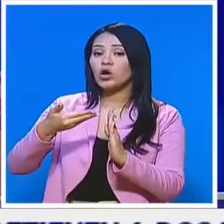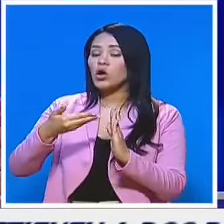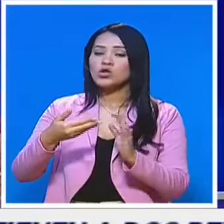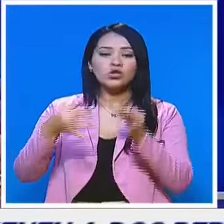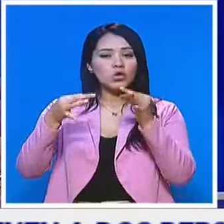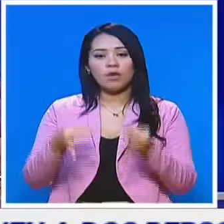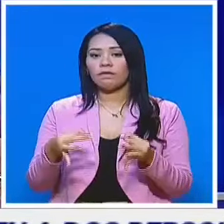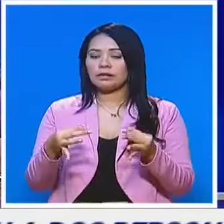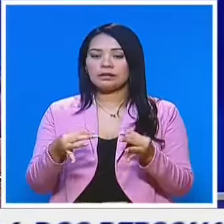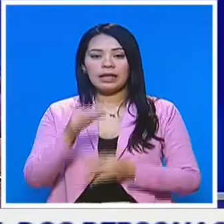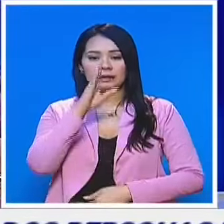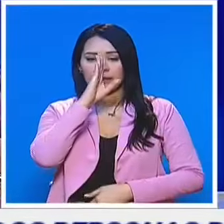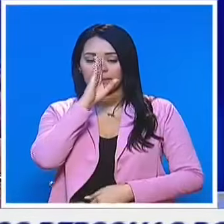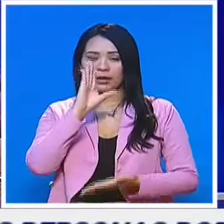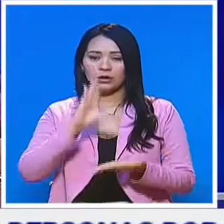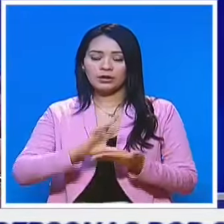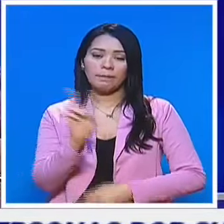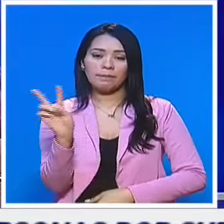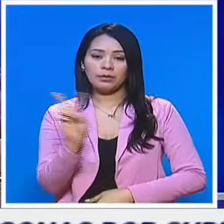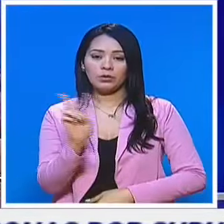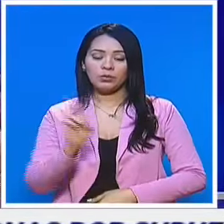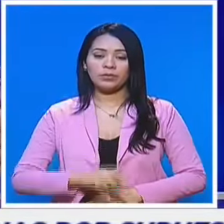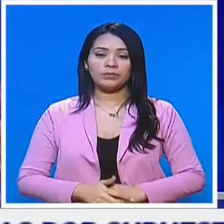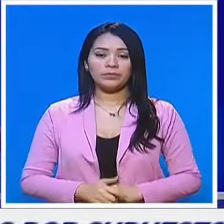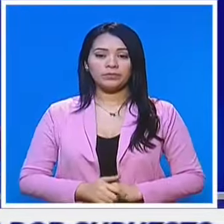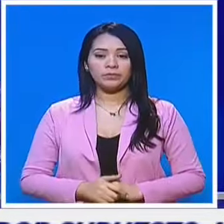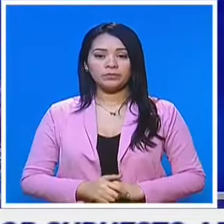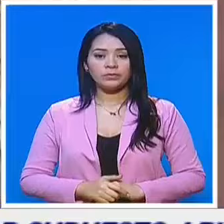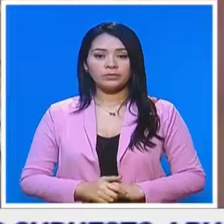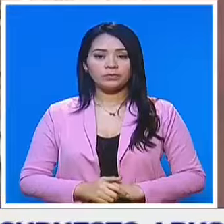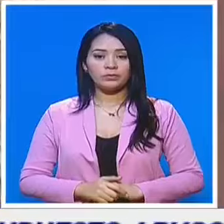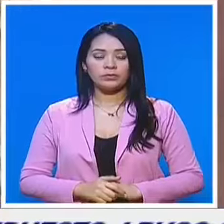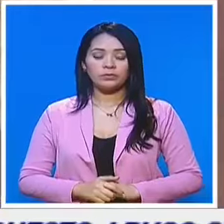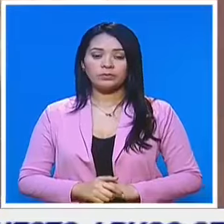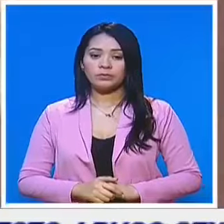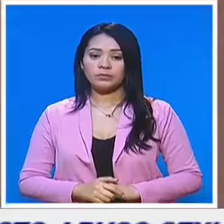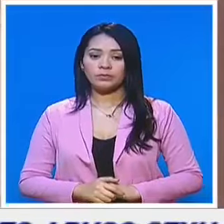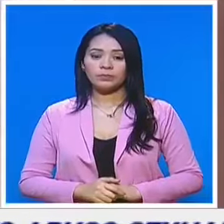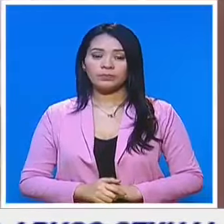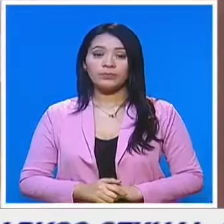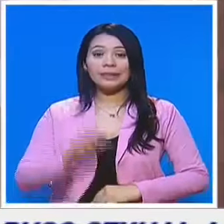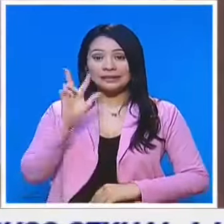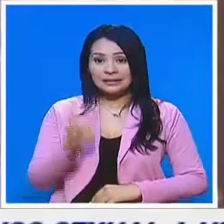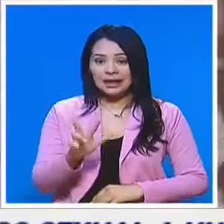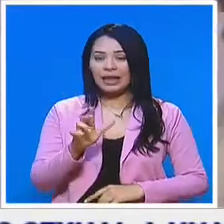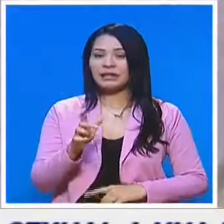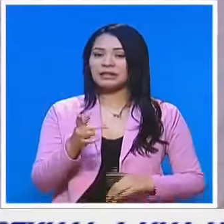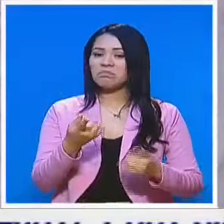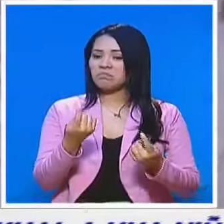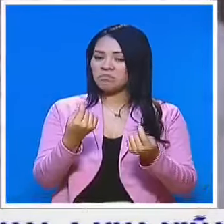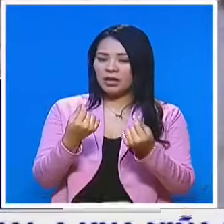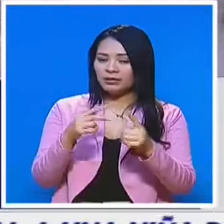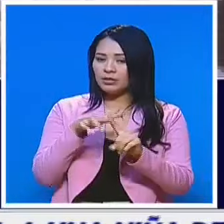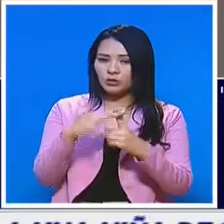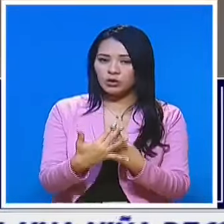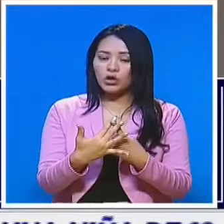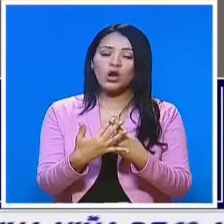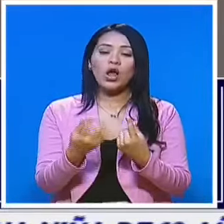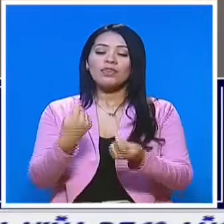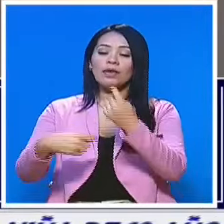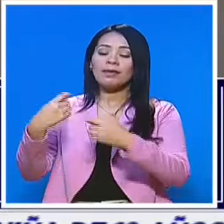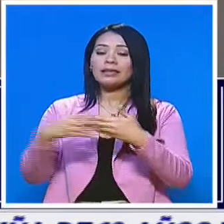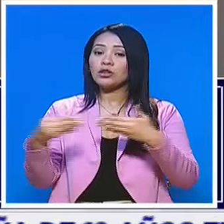tausa oficial de cambio del Banco Central de Venezuela se tratan de tres casos de presunta venta ilícita de Divisas en